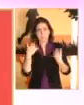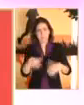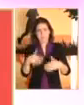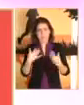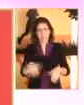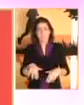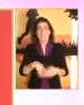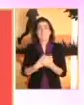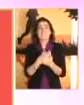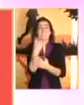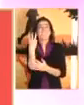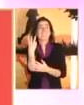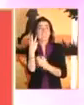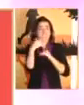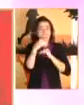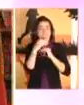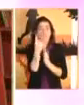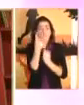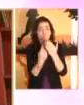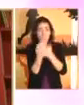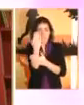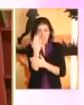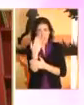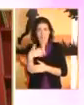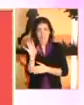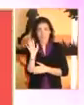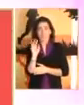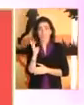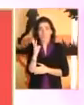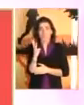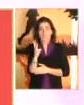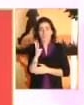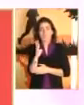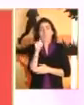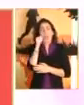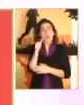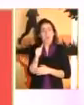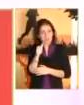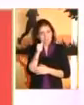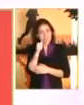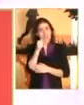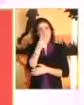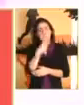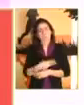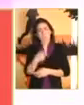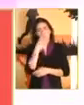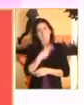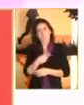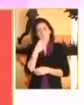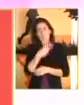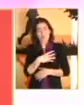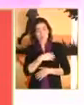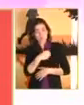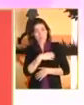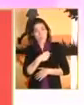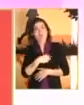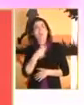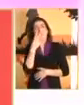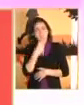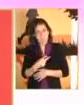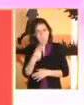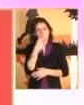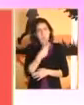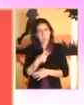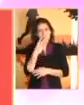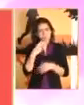¿Tres cajetillas diarias? Dios mío, yo nada, ¿no? Yo no. Sí, y hasta embarazada, o sea, que y amamantando, o sea, tremendo. Yo he sido